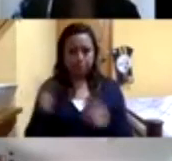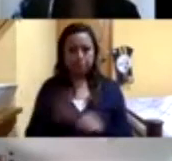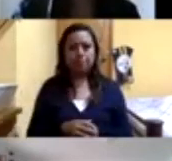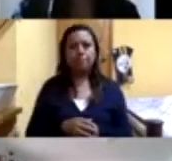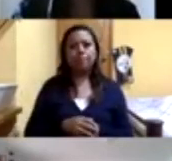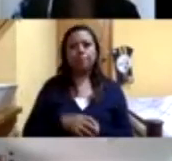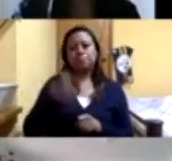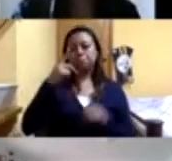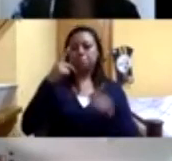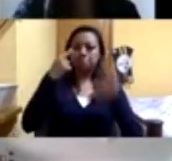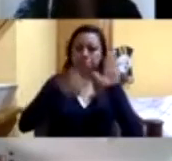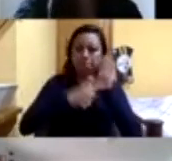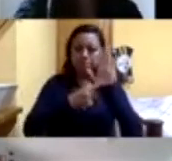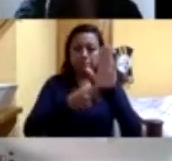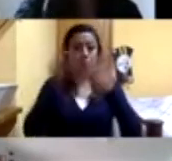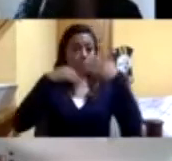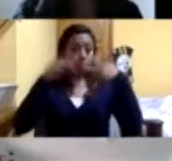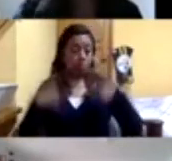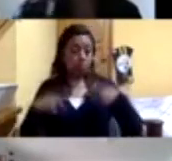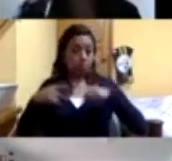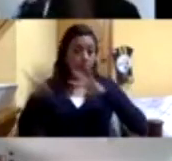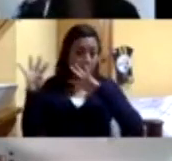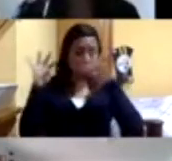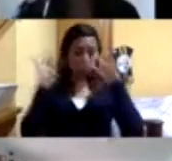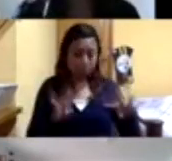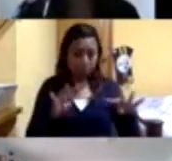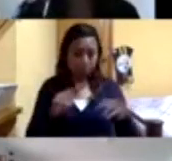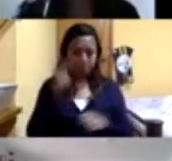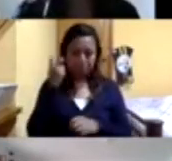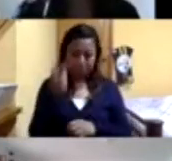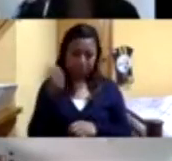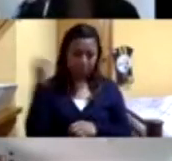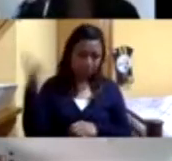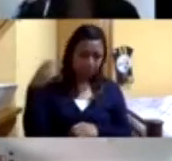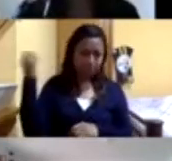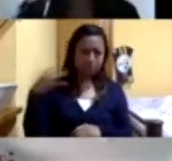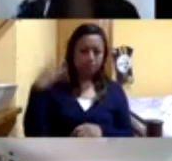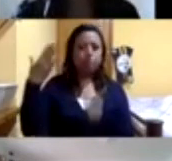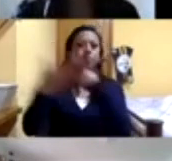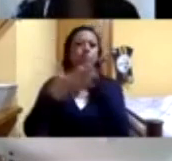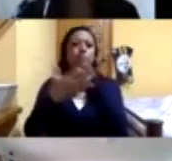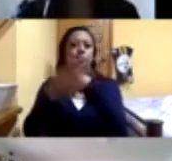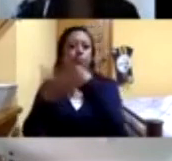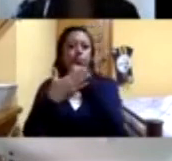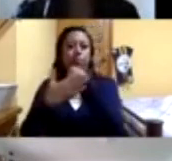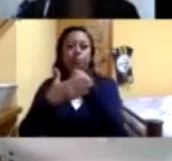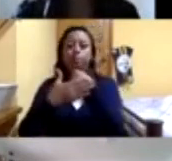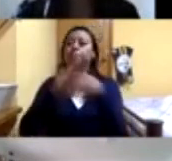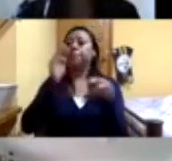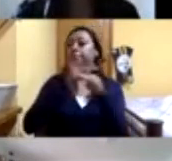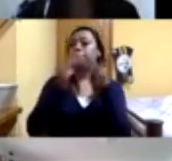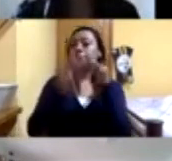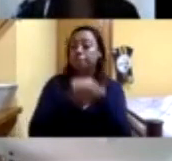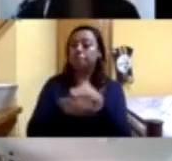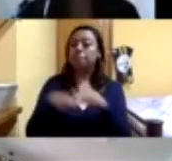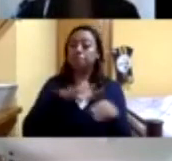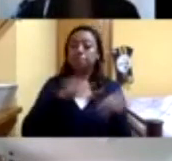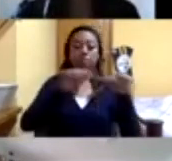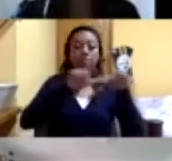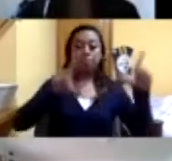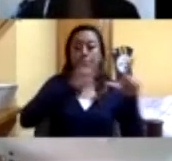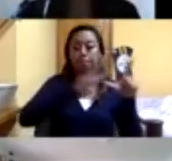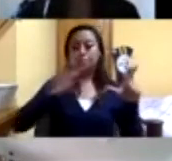viendo esta ponencia, les recuerdo que van a estar todos los materiales, tanto en la página del Congreso como en la página